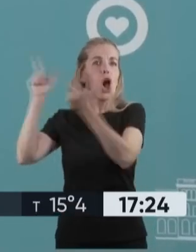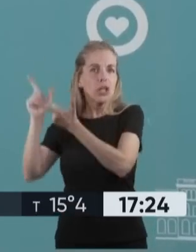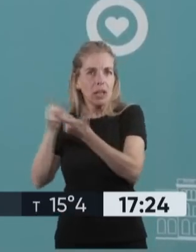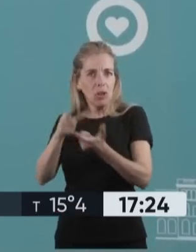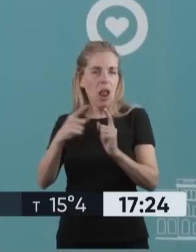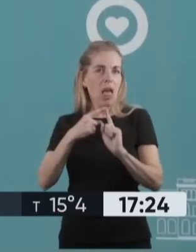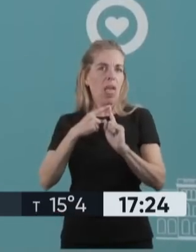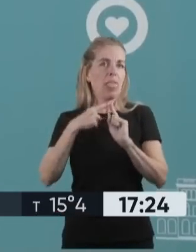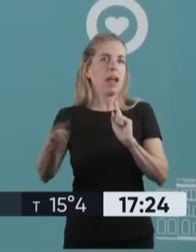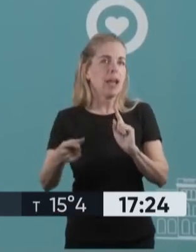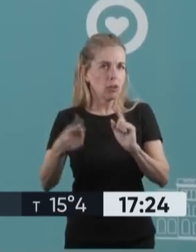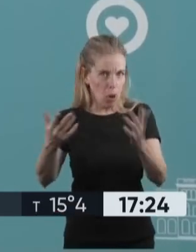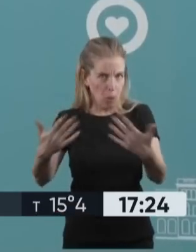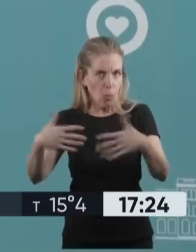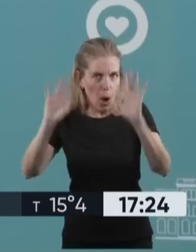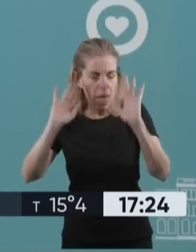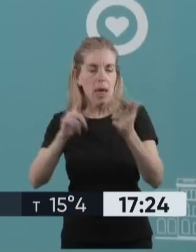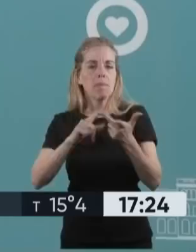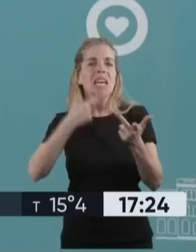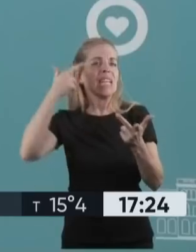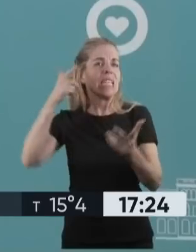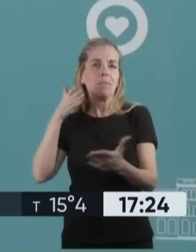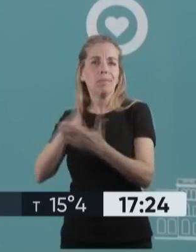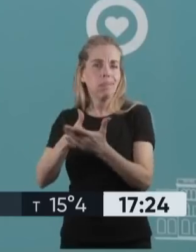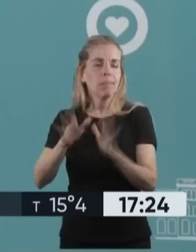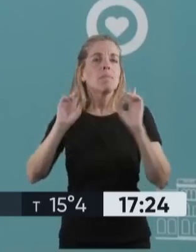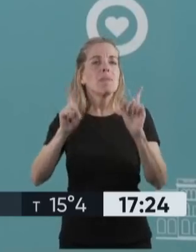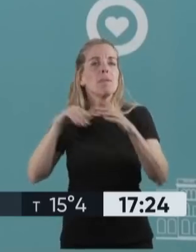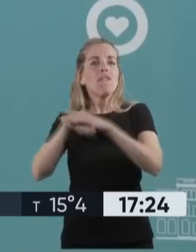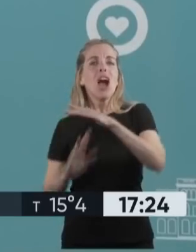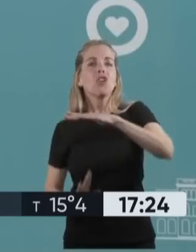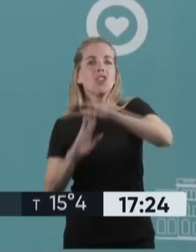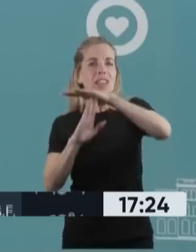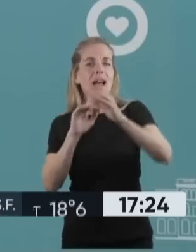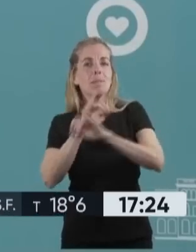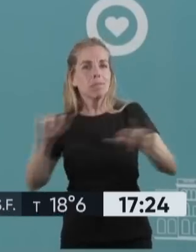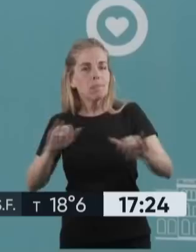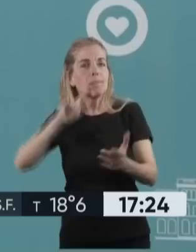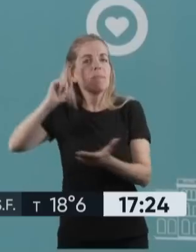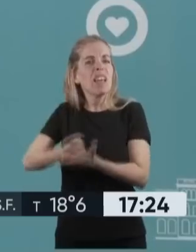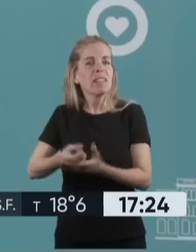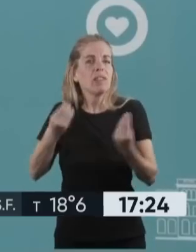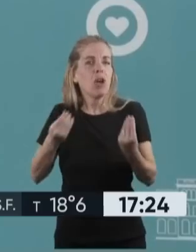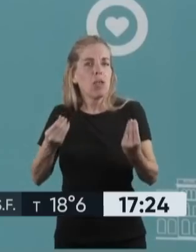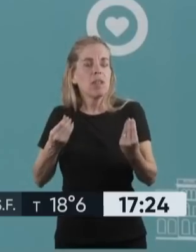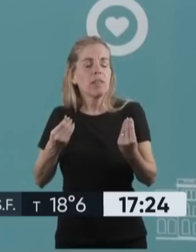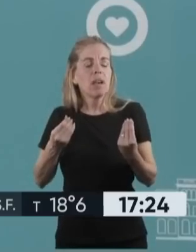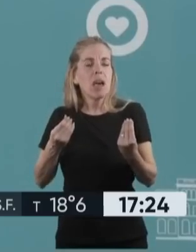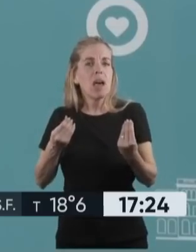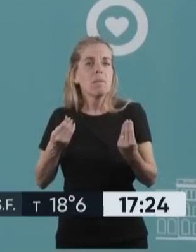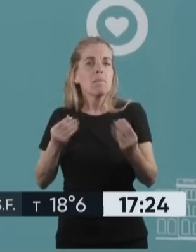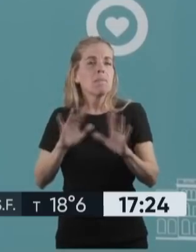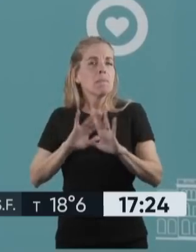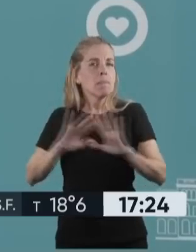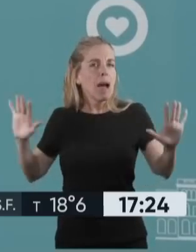directamente sin ningún tipo de restricciones y la misma disposición del Banco Central establece que se terminaron, no van